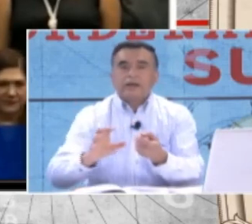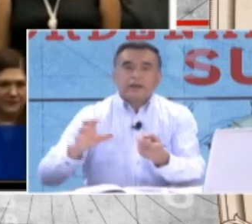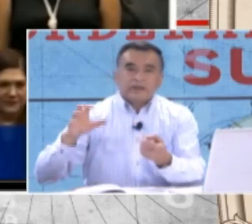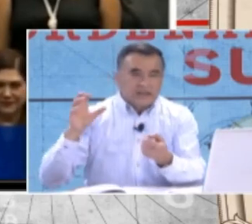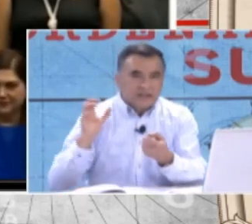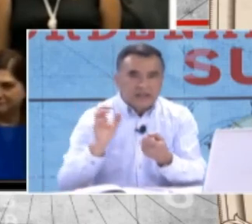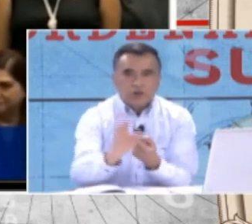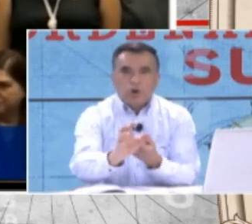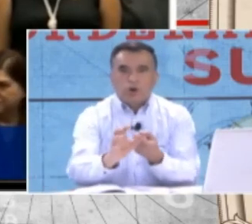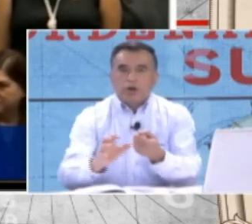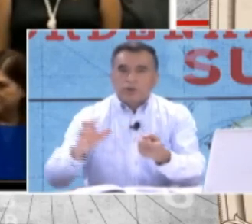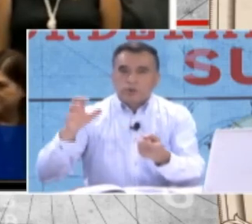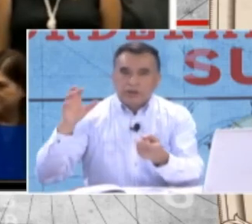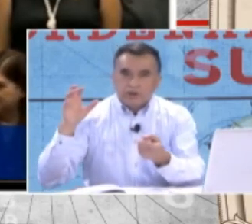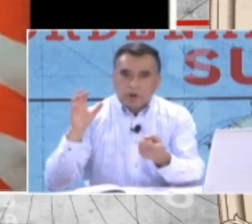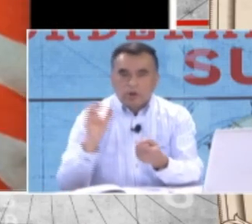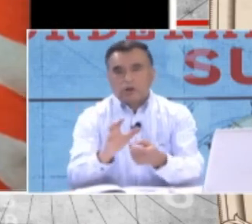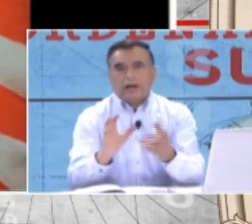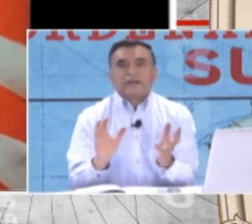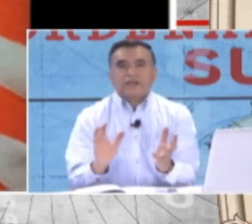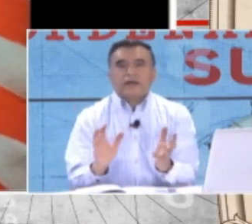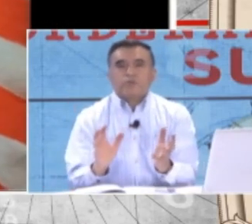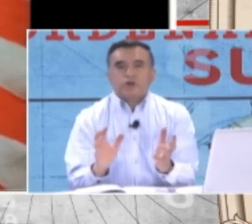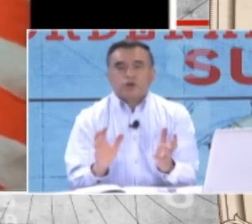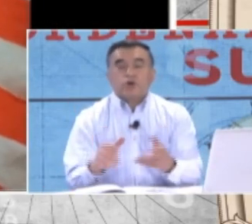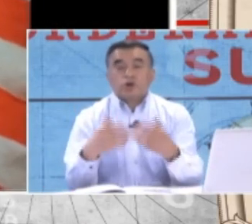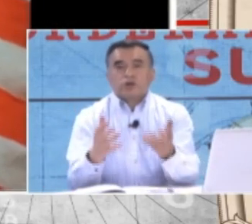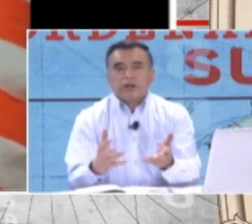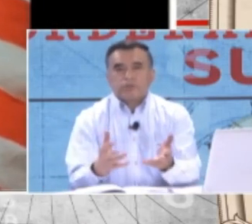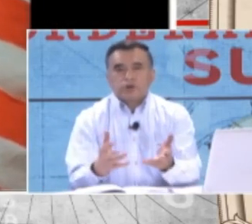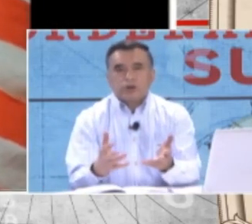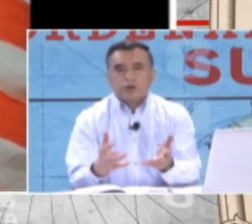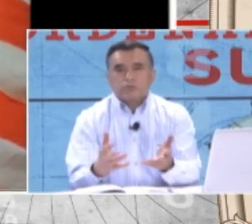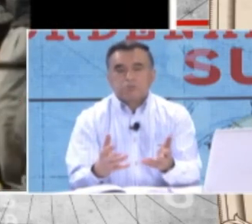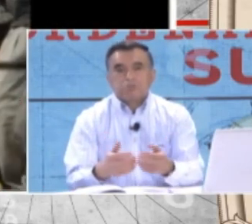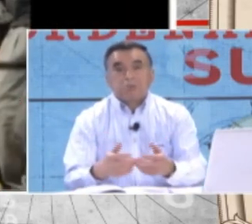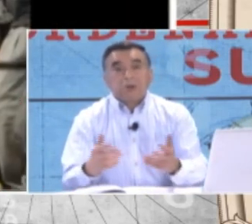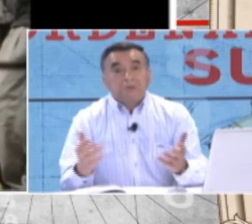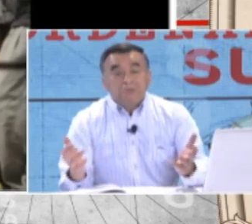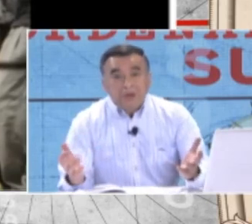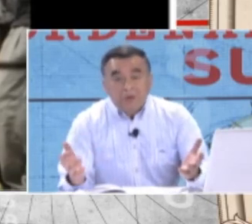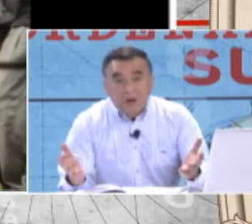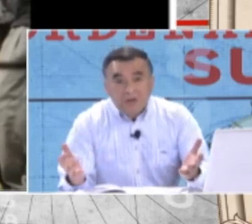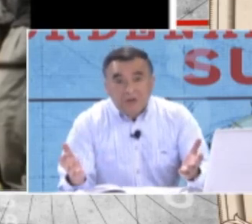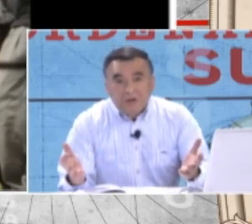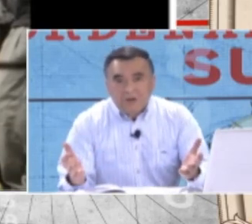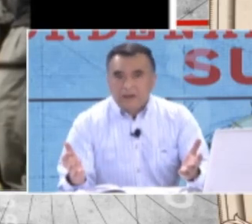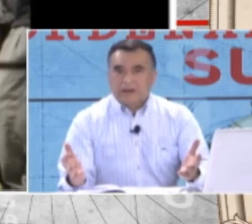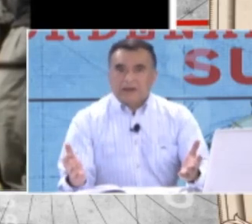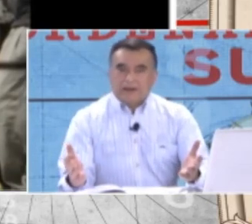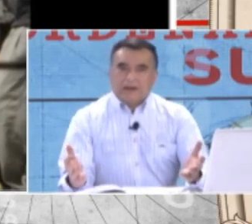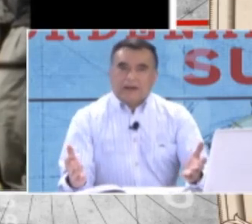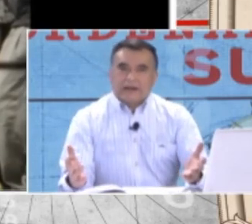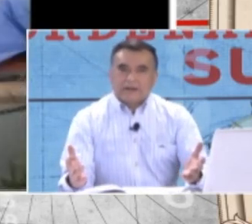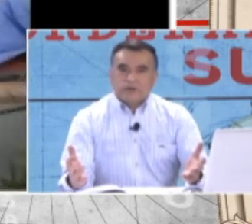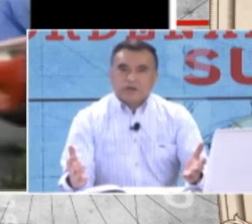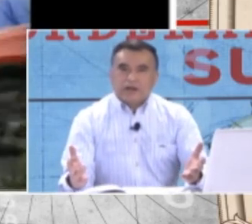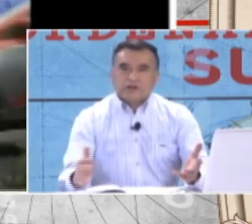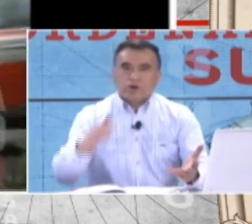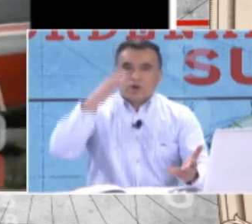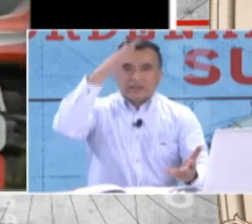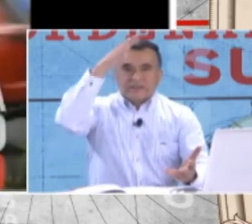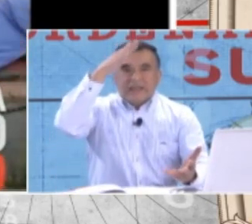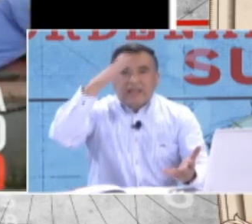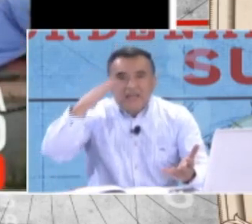rebelde, transgresor, ¿no es cierto?, antihegemónico, contrahegemónico. Y cuando la guerra contra